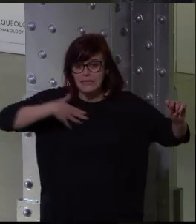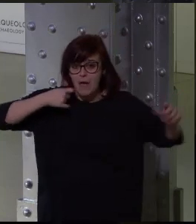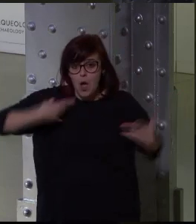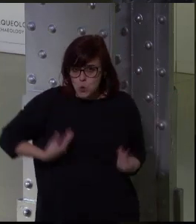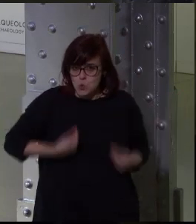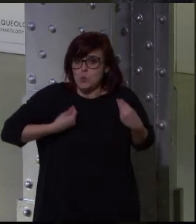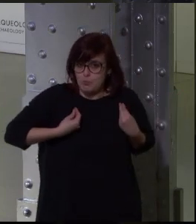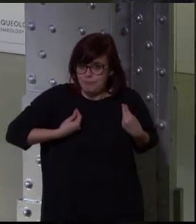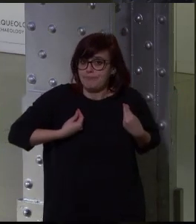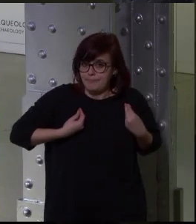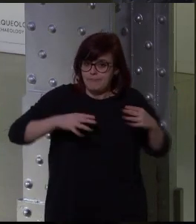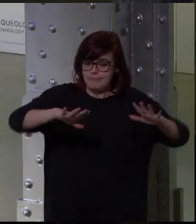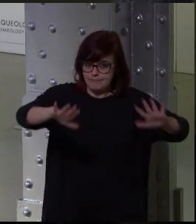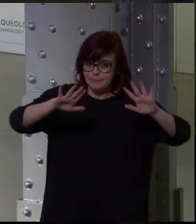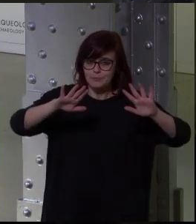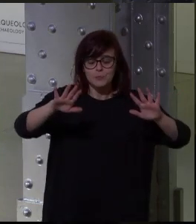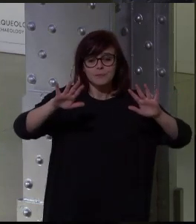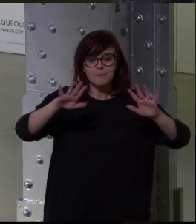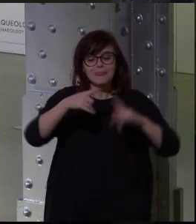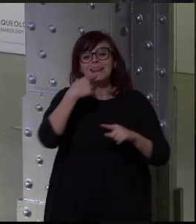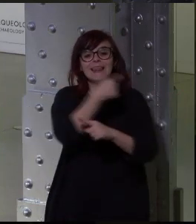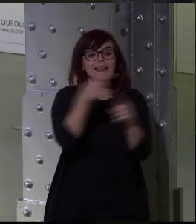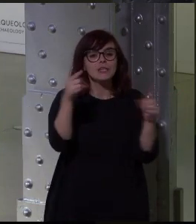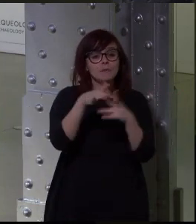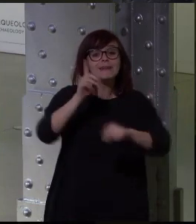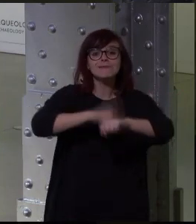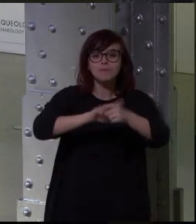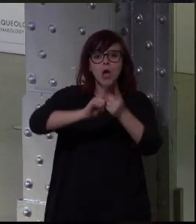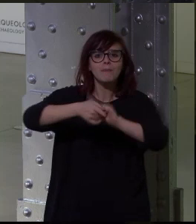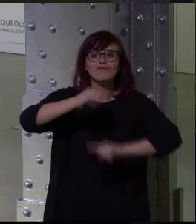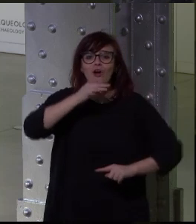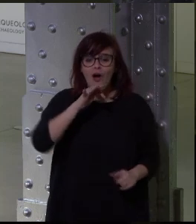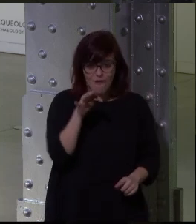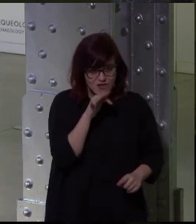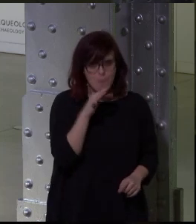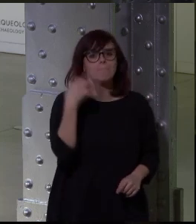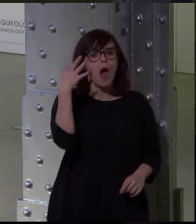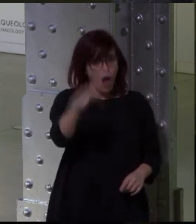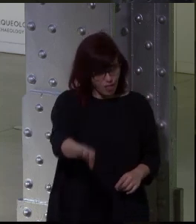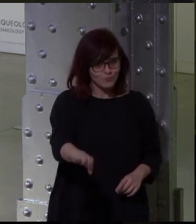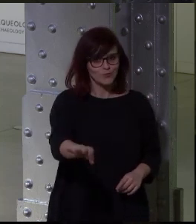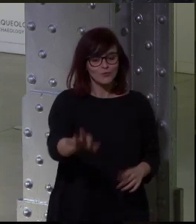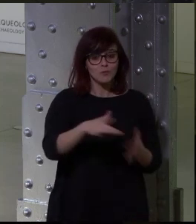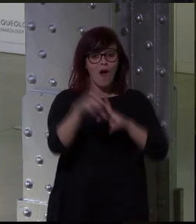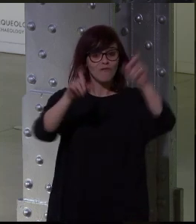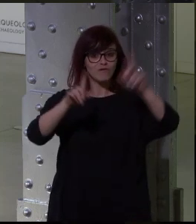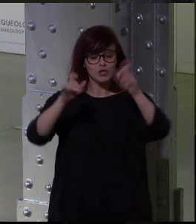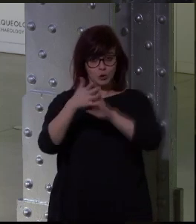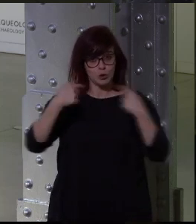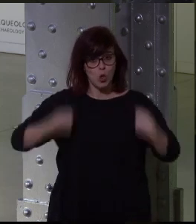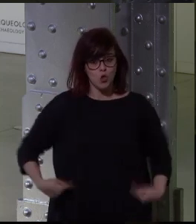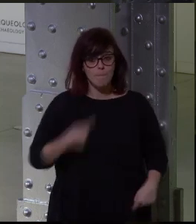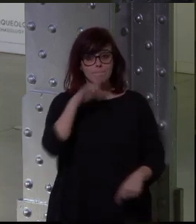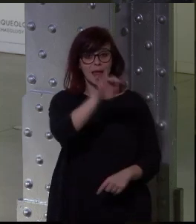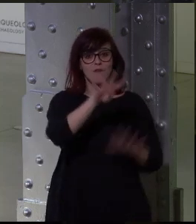impresiona, es diciendo que estamos a tiempo de cambiarlo. Y bueno, esta foto soy yo